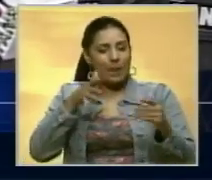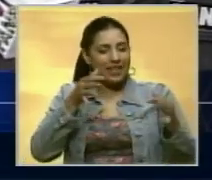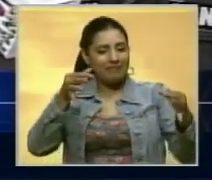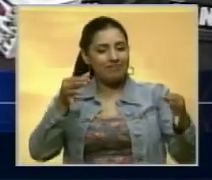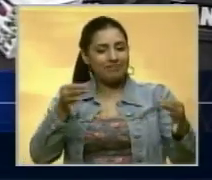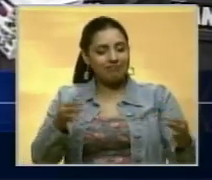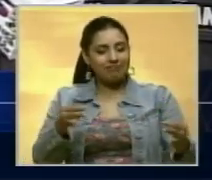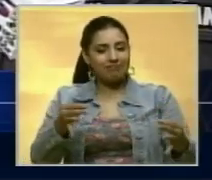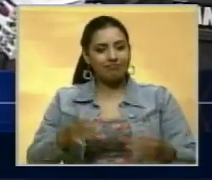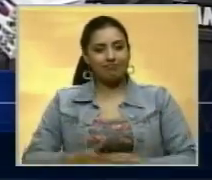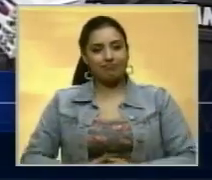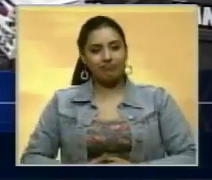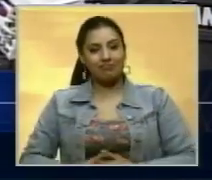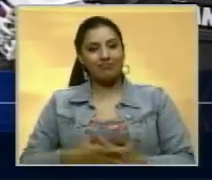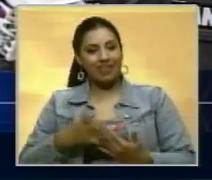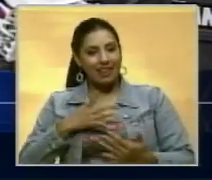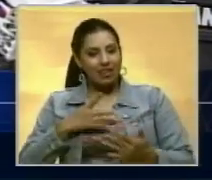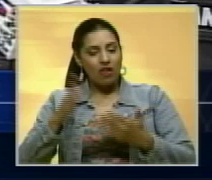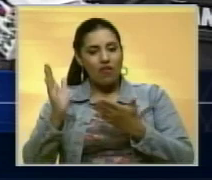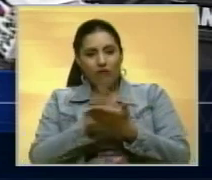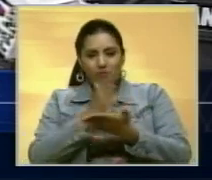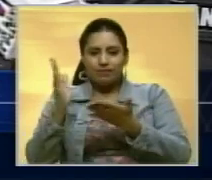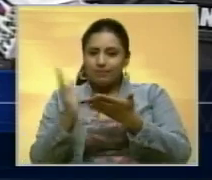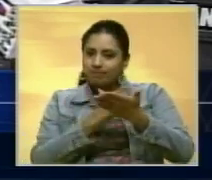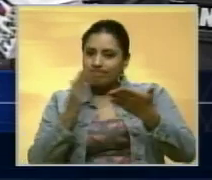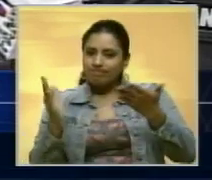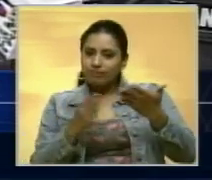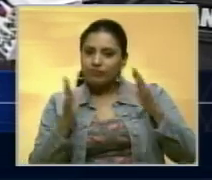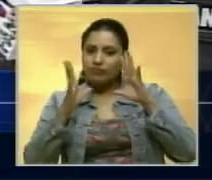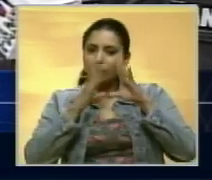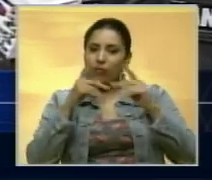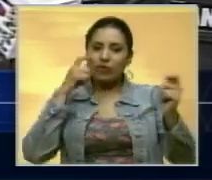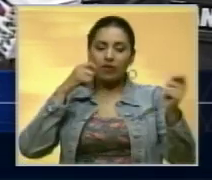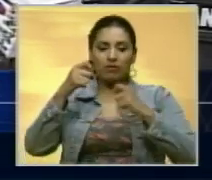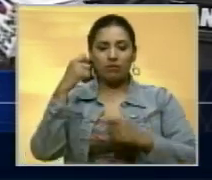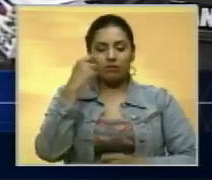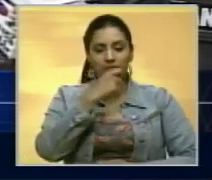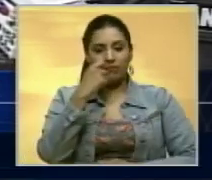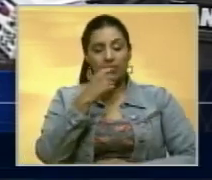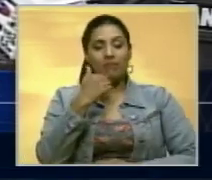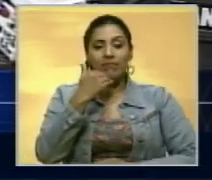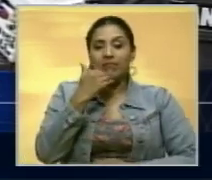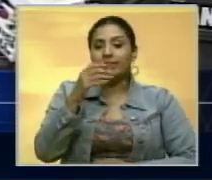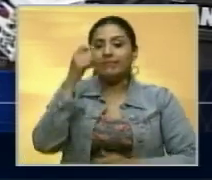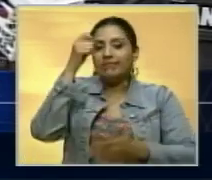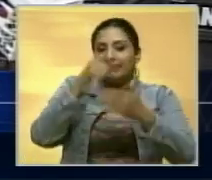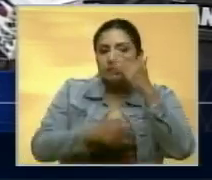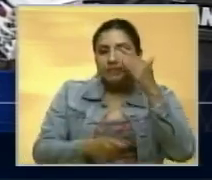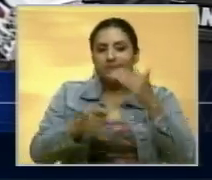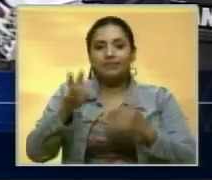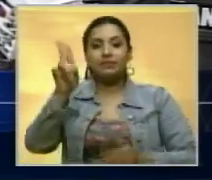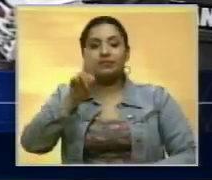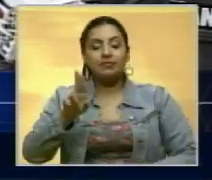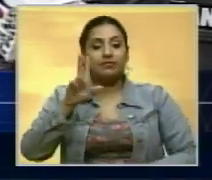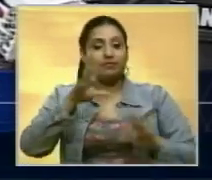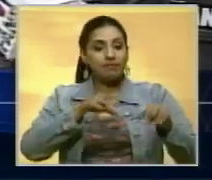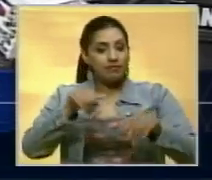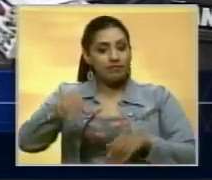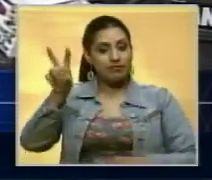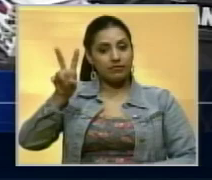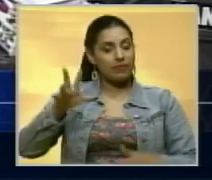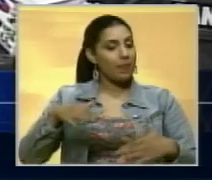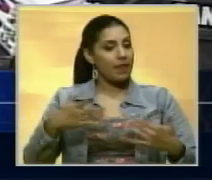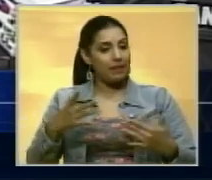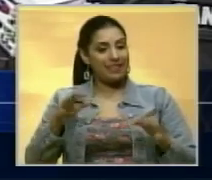garantizar que sean erradicados totalmente todos los traficantes de droga o de sustancias prohibidas que utilizan el territorio